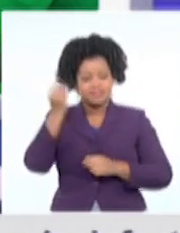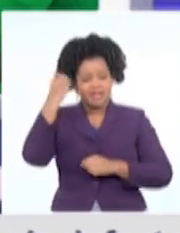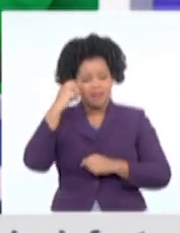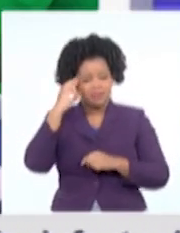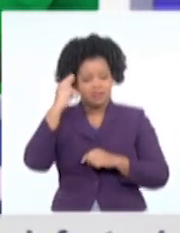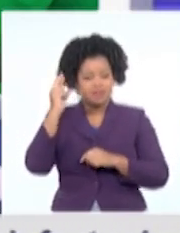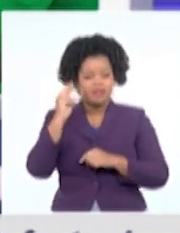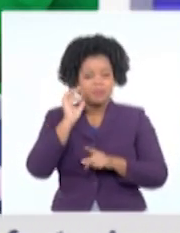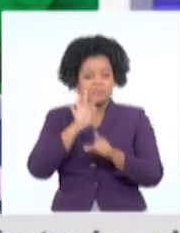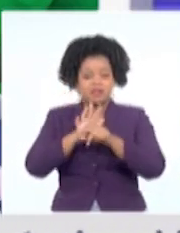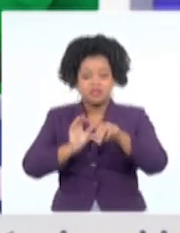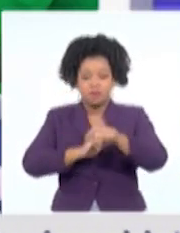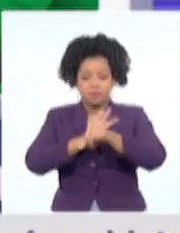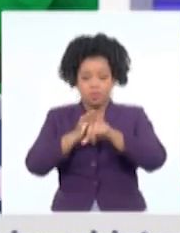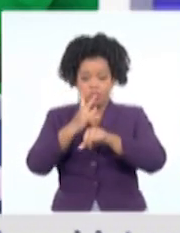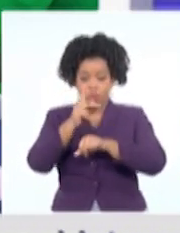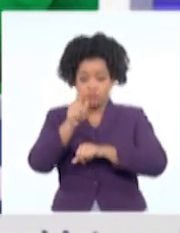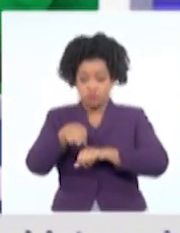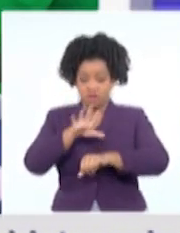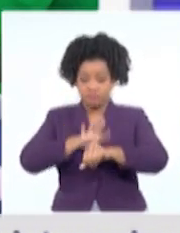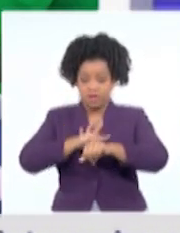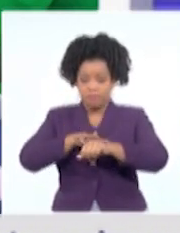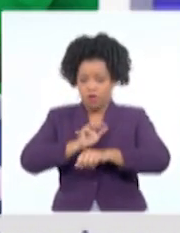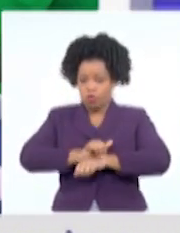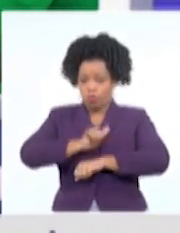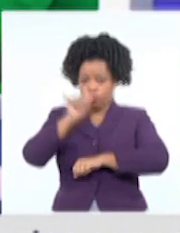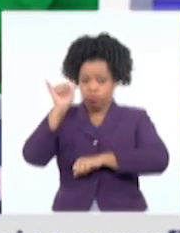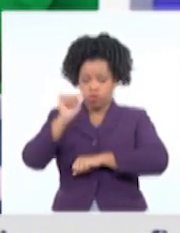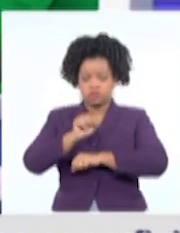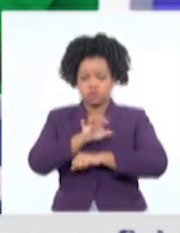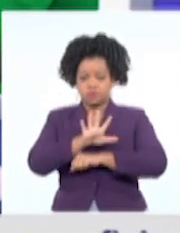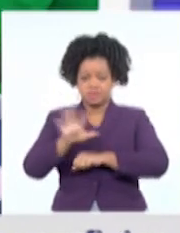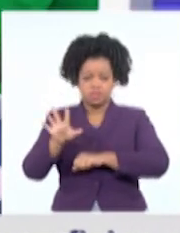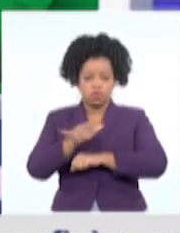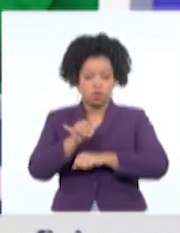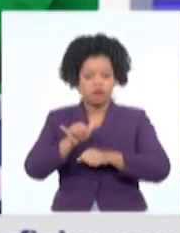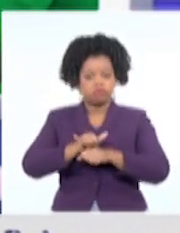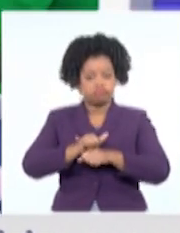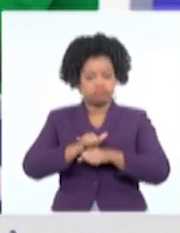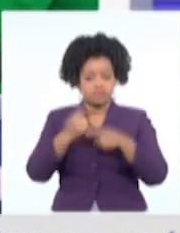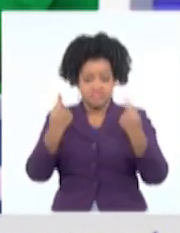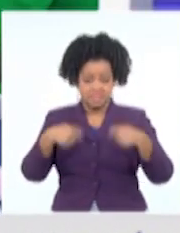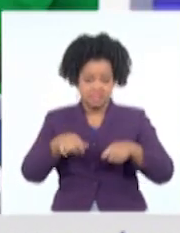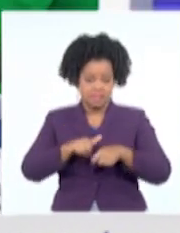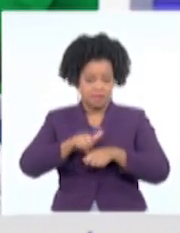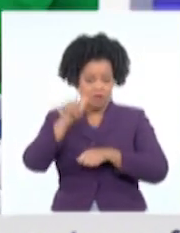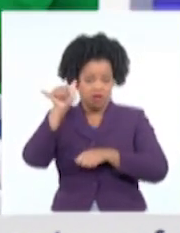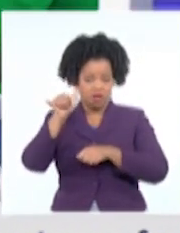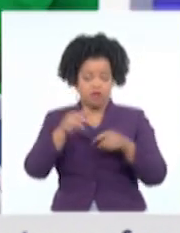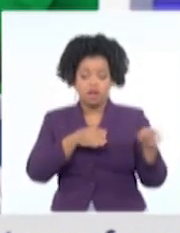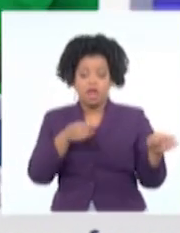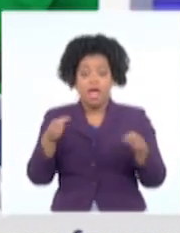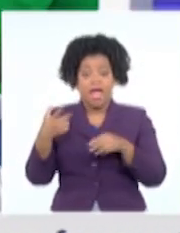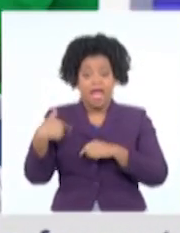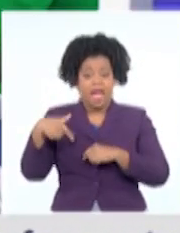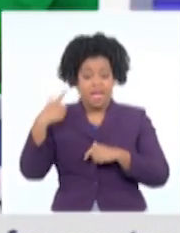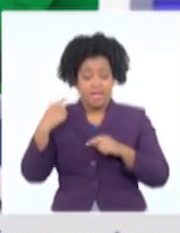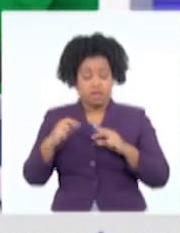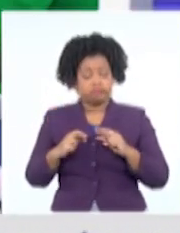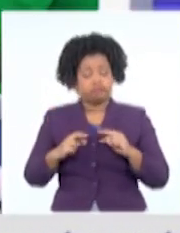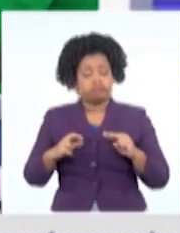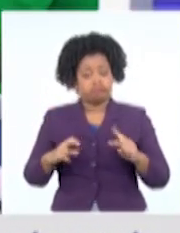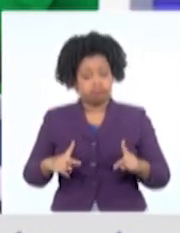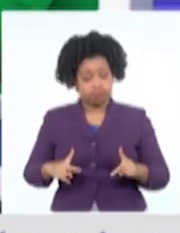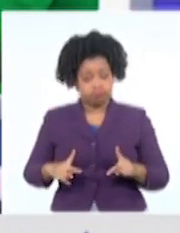55 retornados a sus países después de hecho el diagnóstico. Ayer, nuevamente,